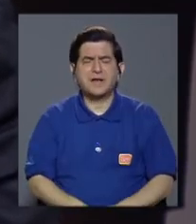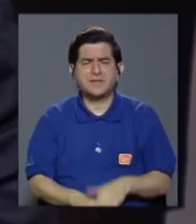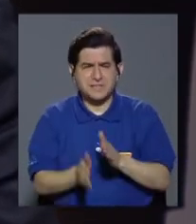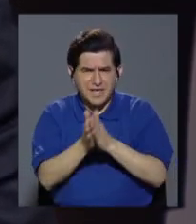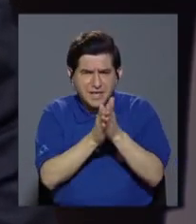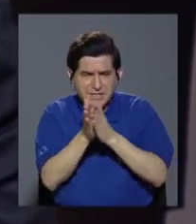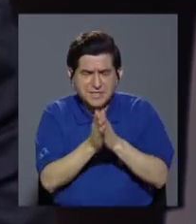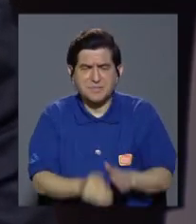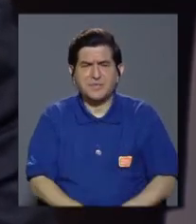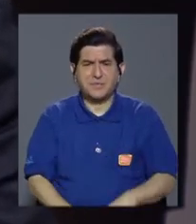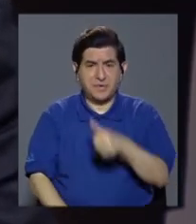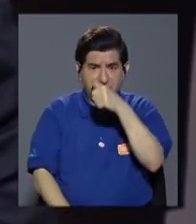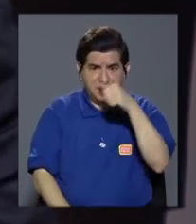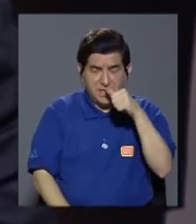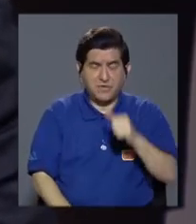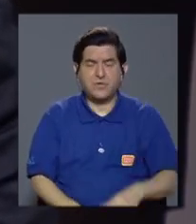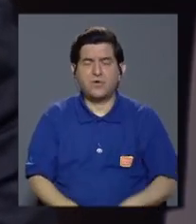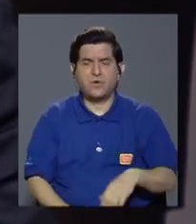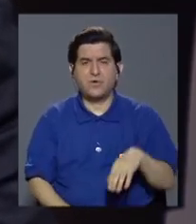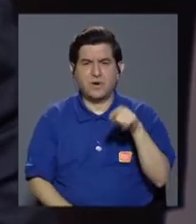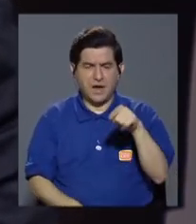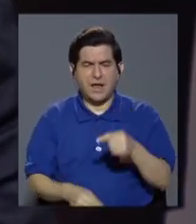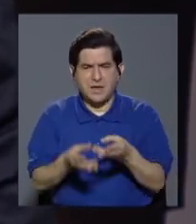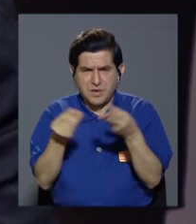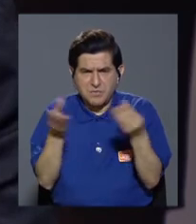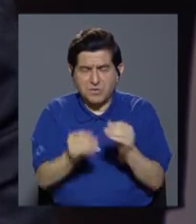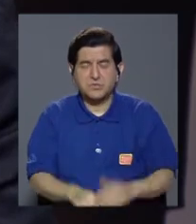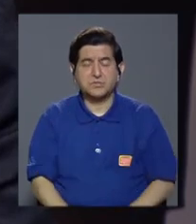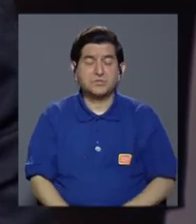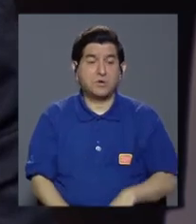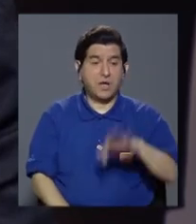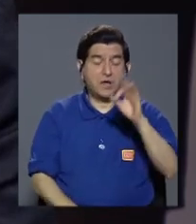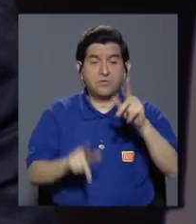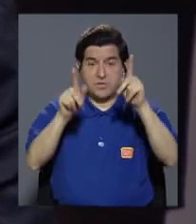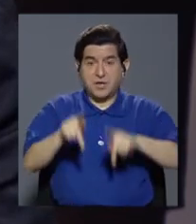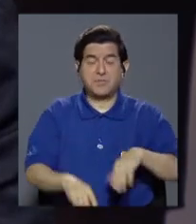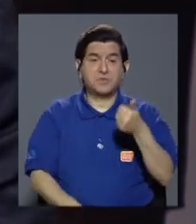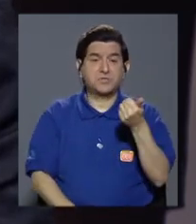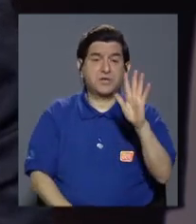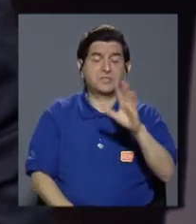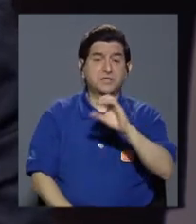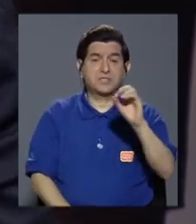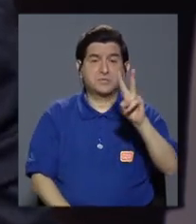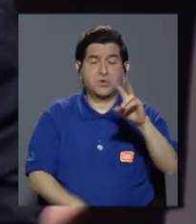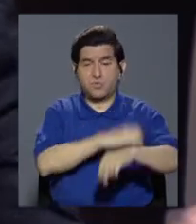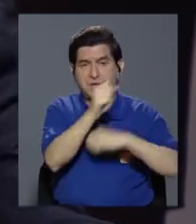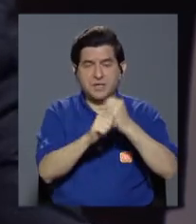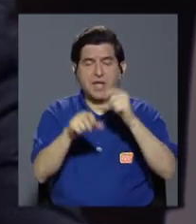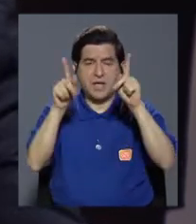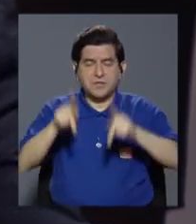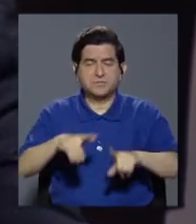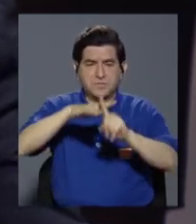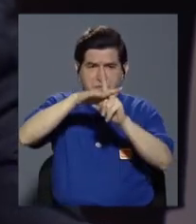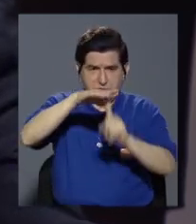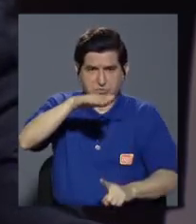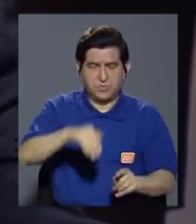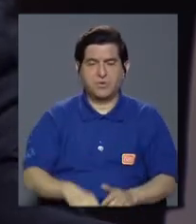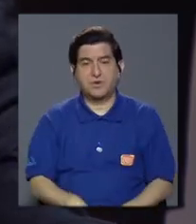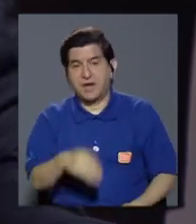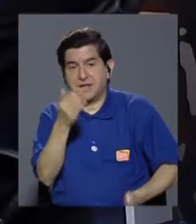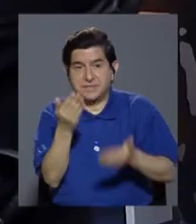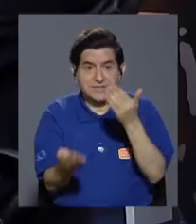están encontrando a los familiares que durante 15 ó 20 años habían perdido bien porque estaban como